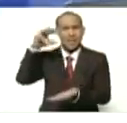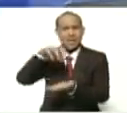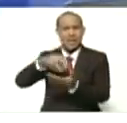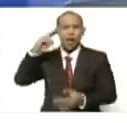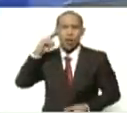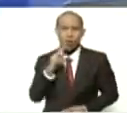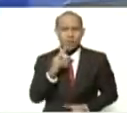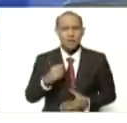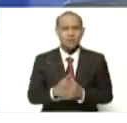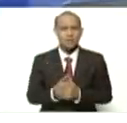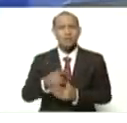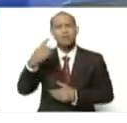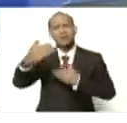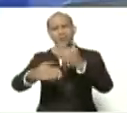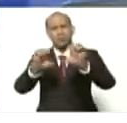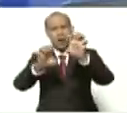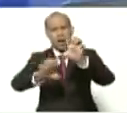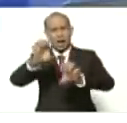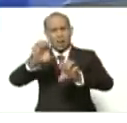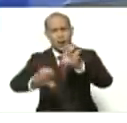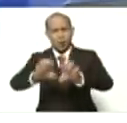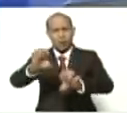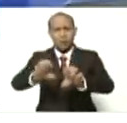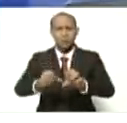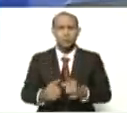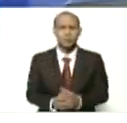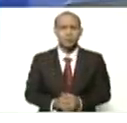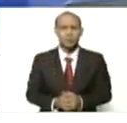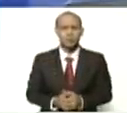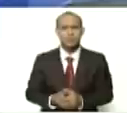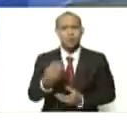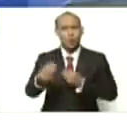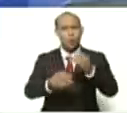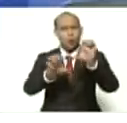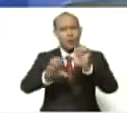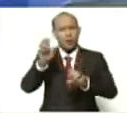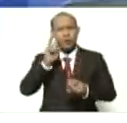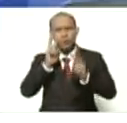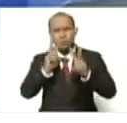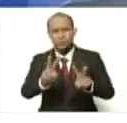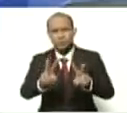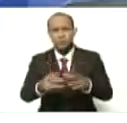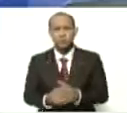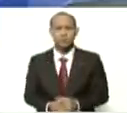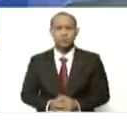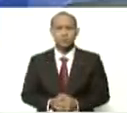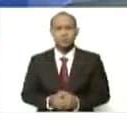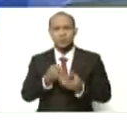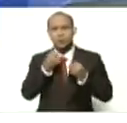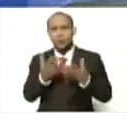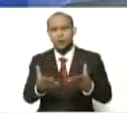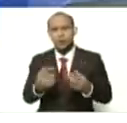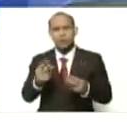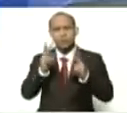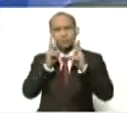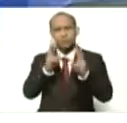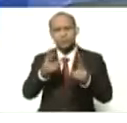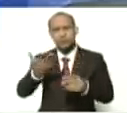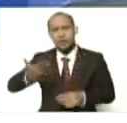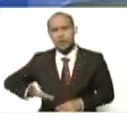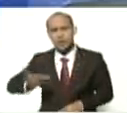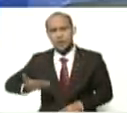bolívar y vamos evaluando vamos evaluando vamos evaluando bueno vamos fíjense ustedes muy